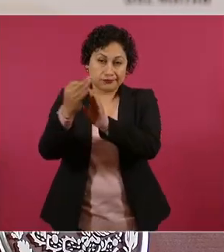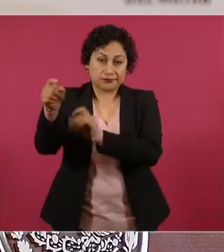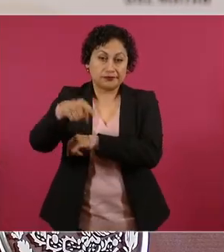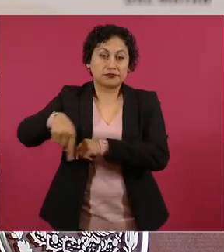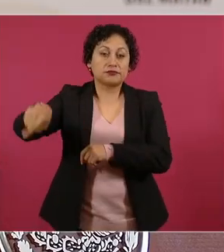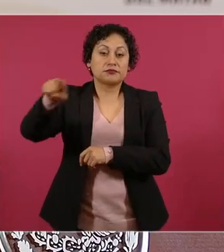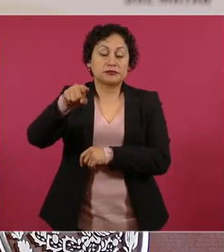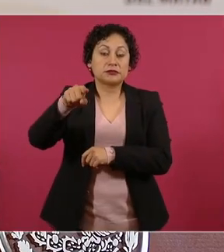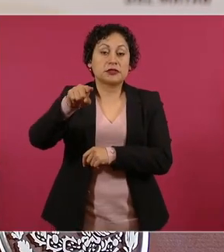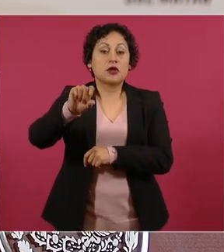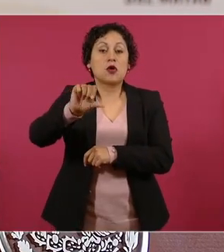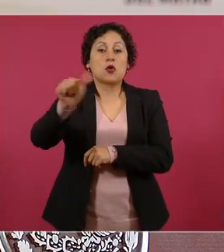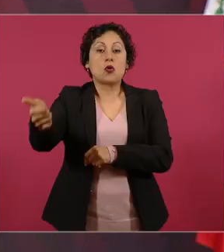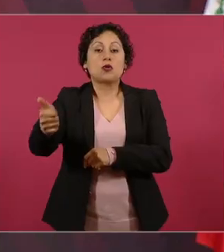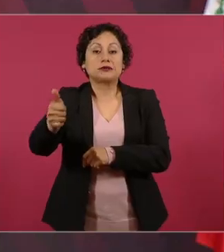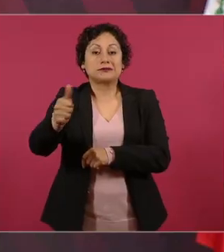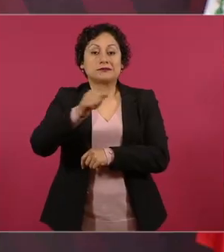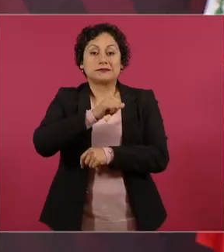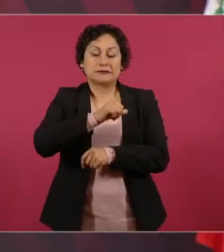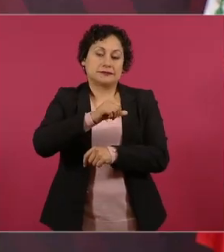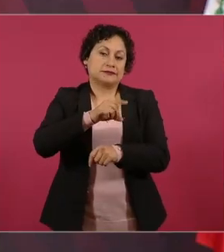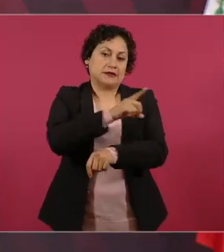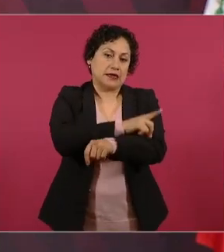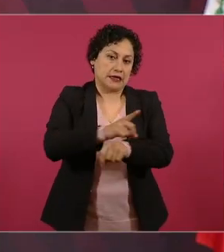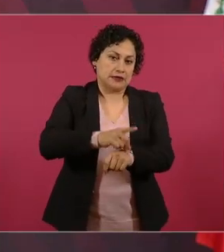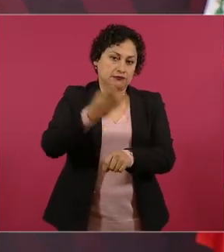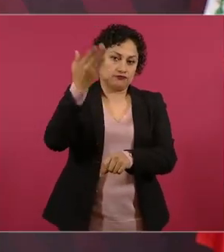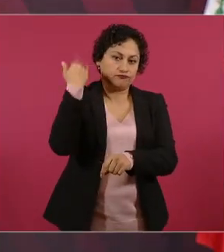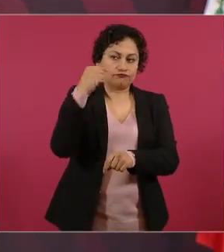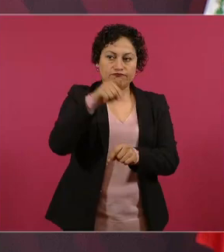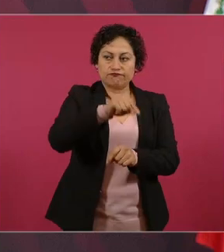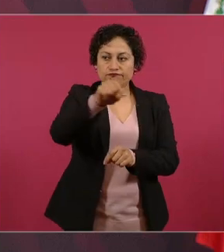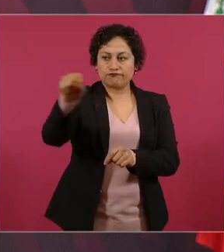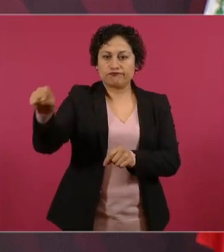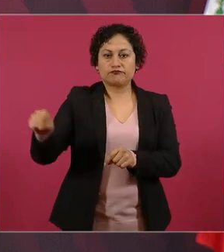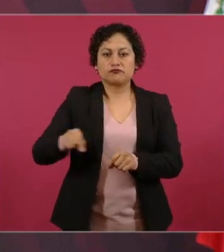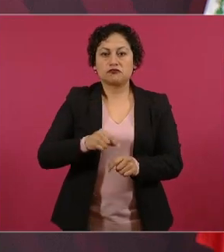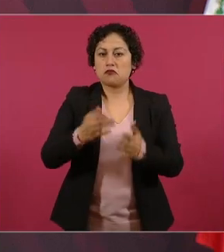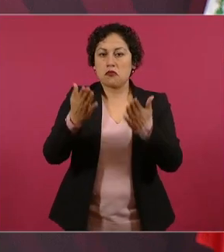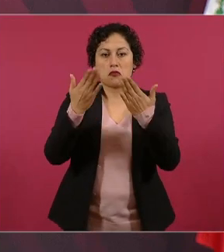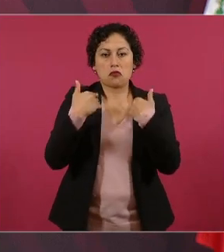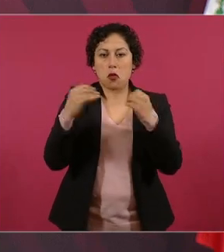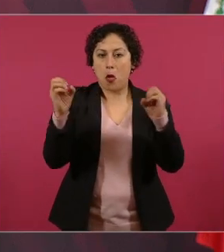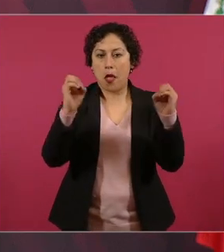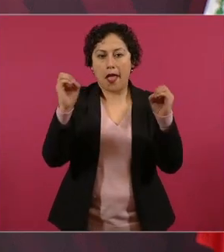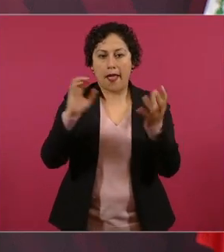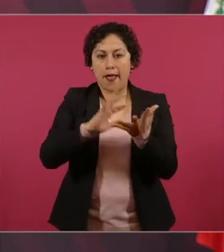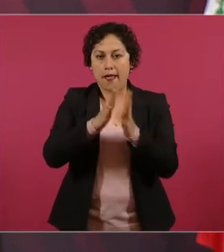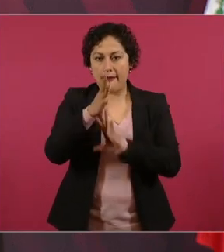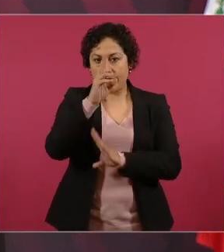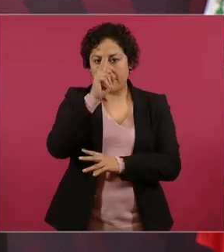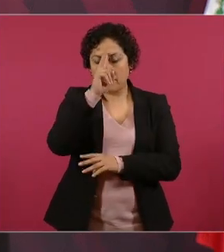prácticamente no había violencia. Me acuerdo que en el 2000